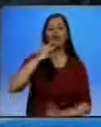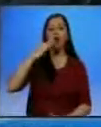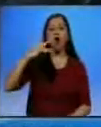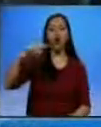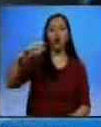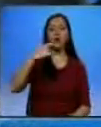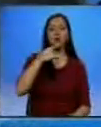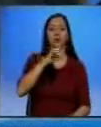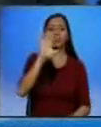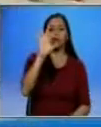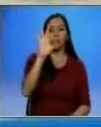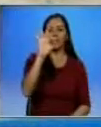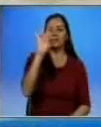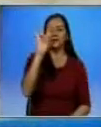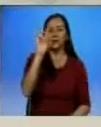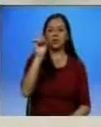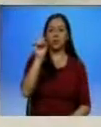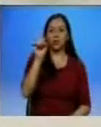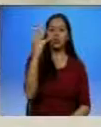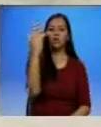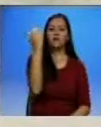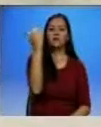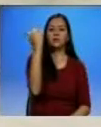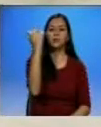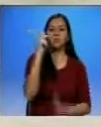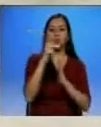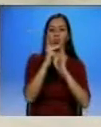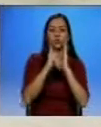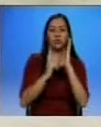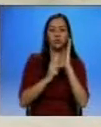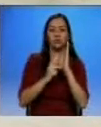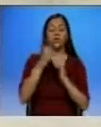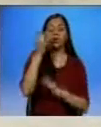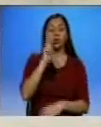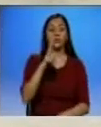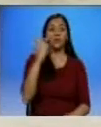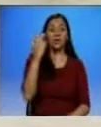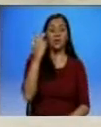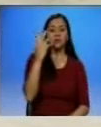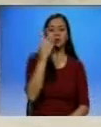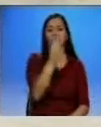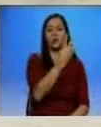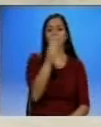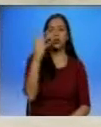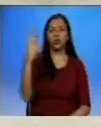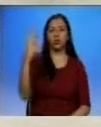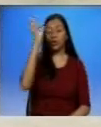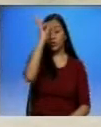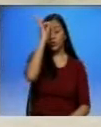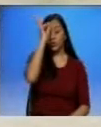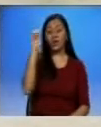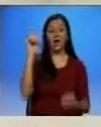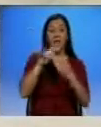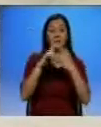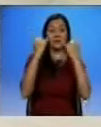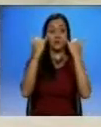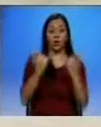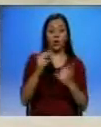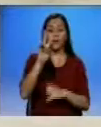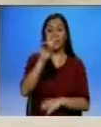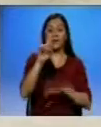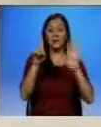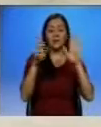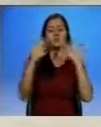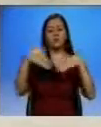de 97.15. En el año 2013 se comenzó con el trabajo en 44 hospitales. Al momento, 26 ya tienen